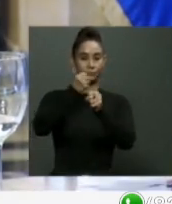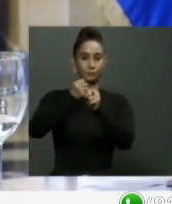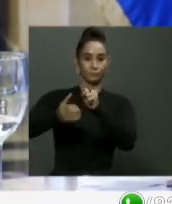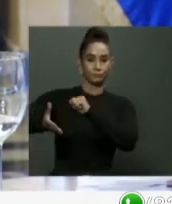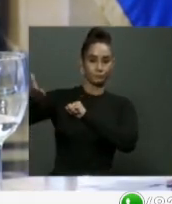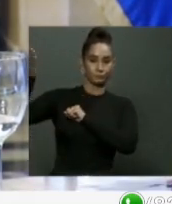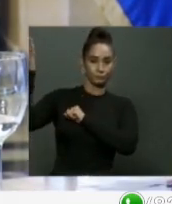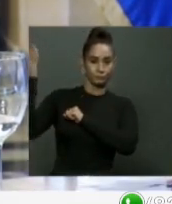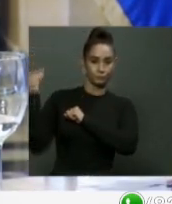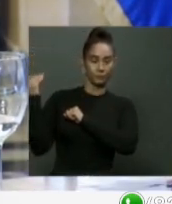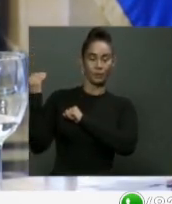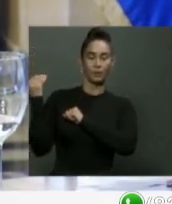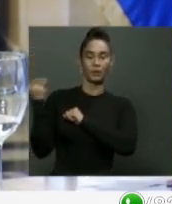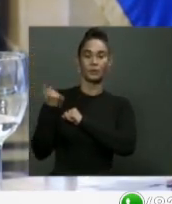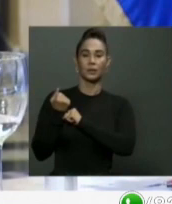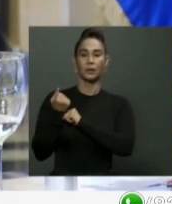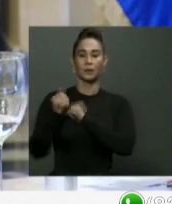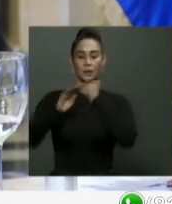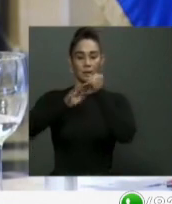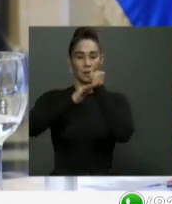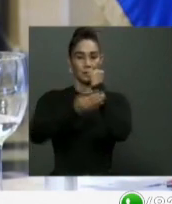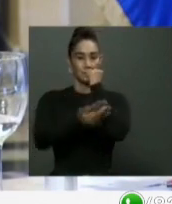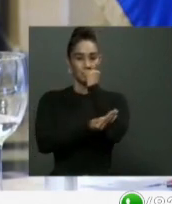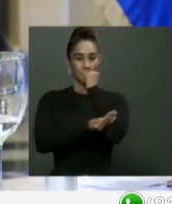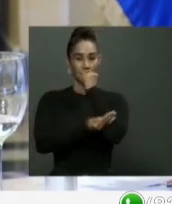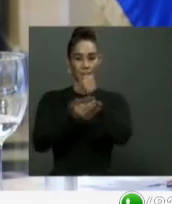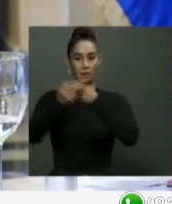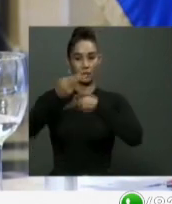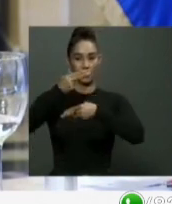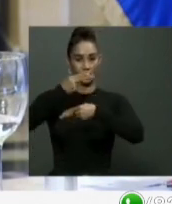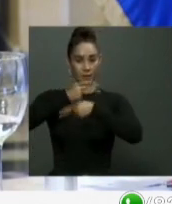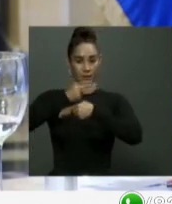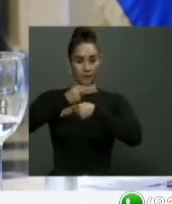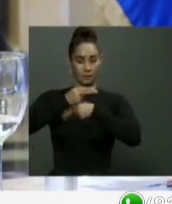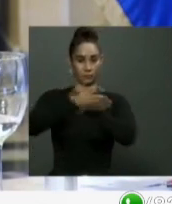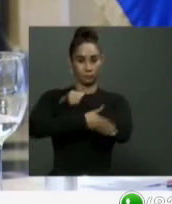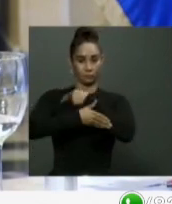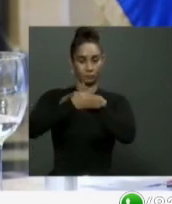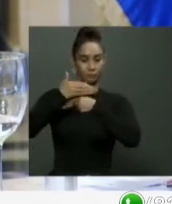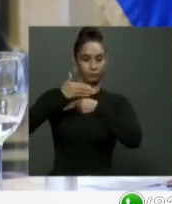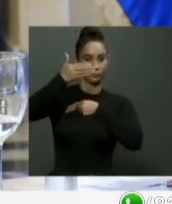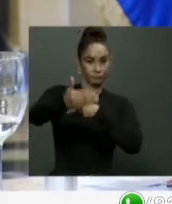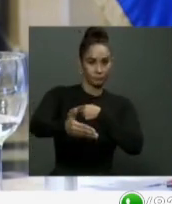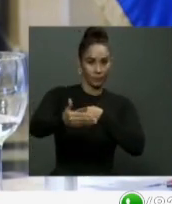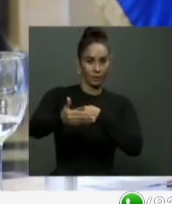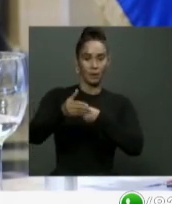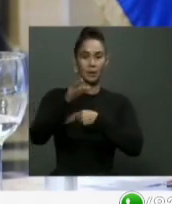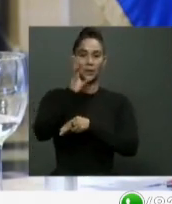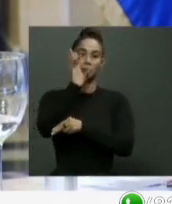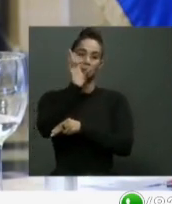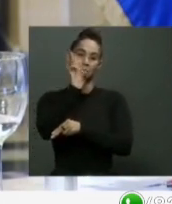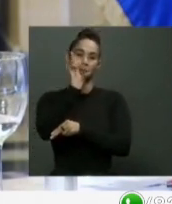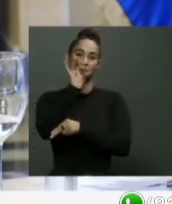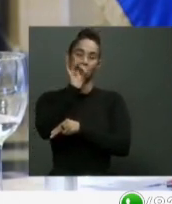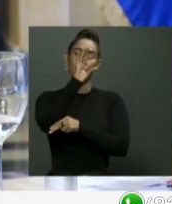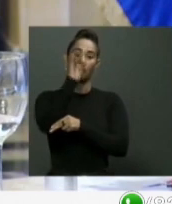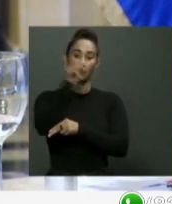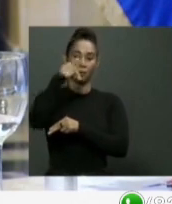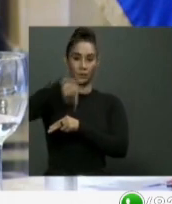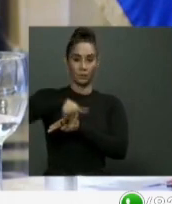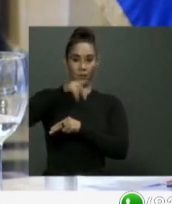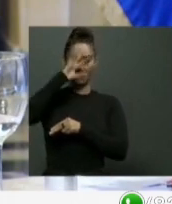transmisión del virus el ministro de espesor la necesidad de una tercera dosis de refuerzo para aumentar la protección contra